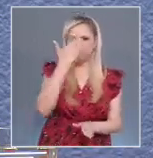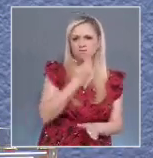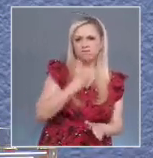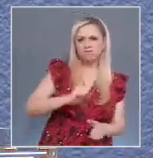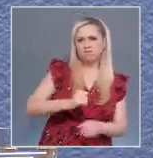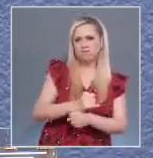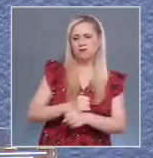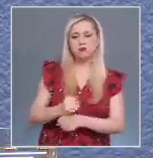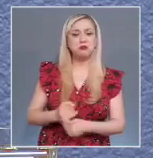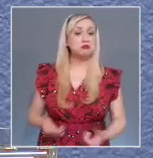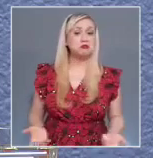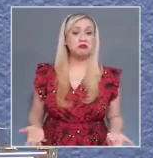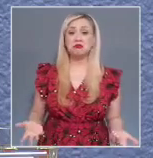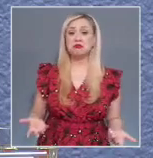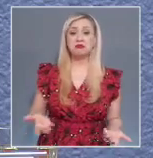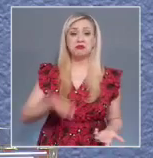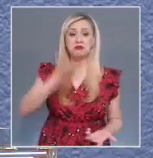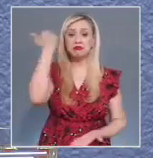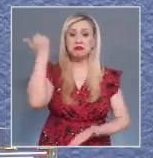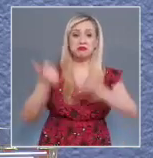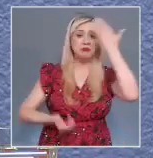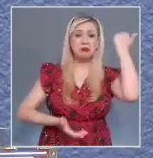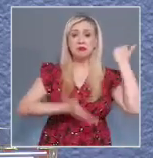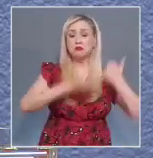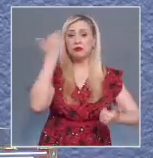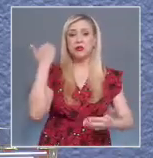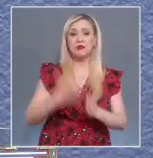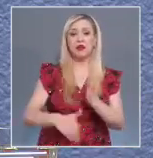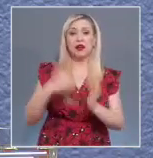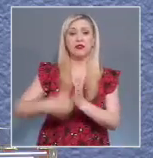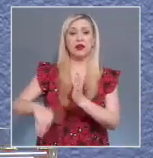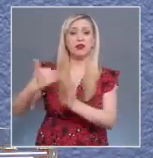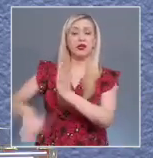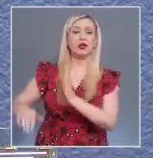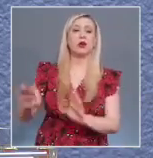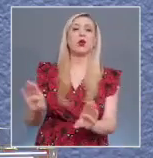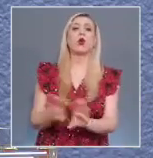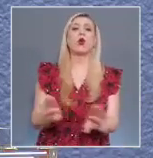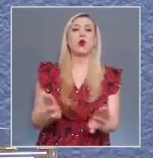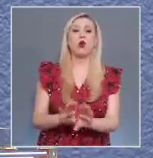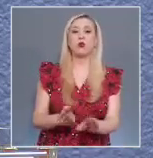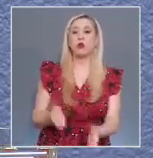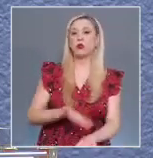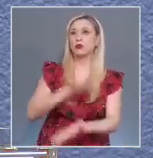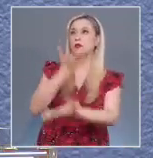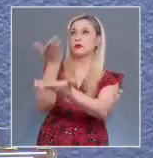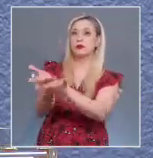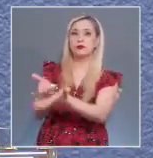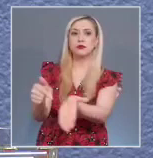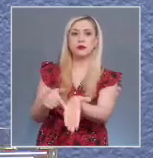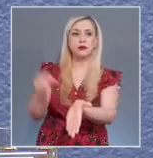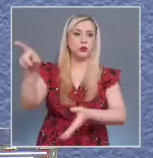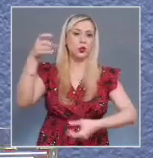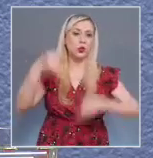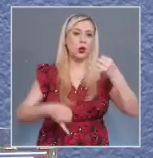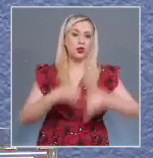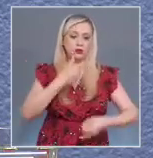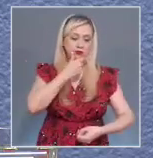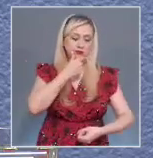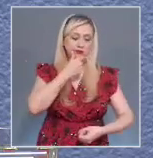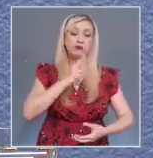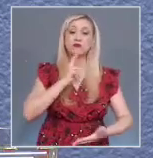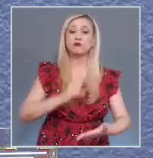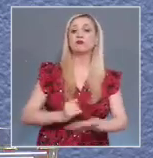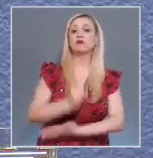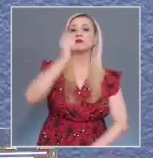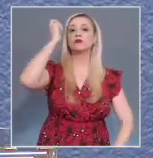saludables, oportunas para la propuesta de la teoría del caso, que